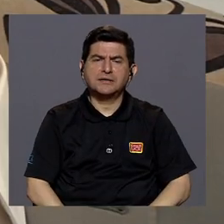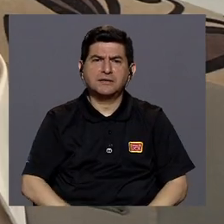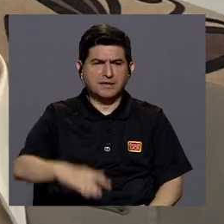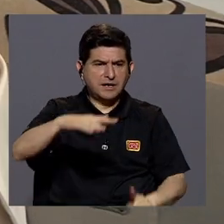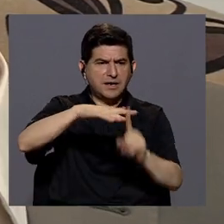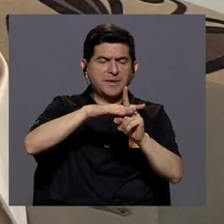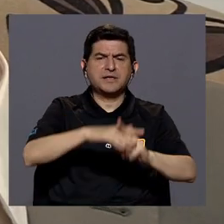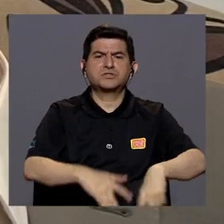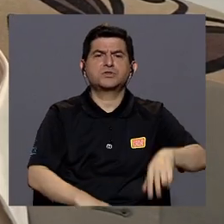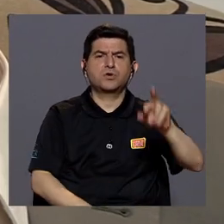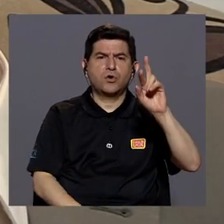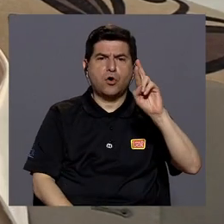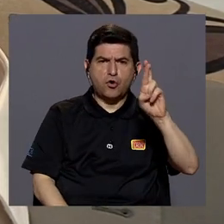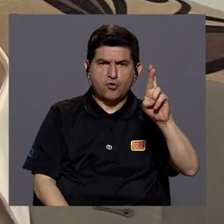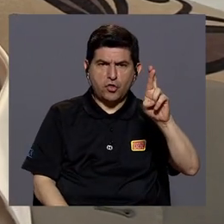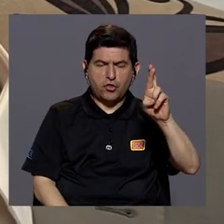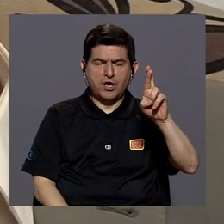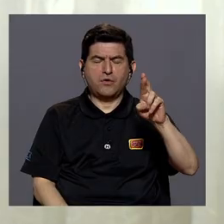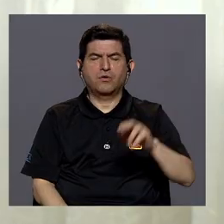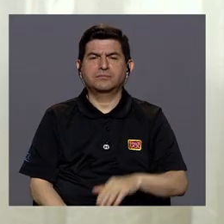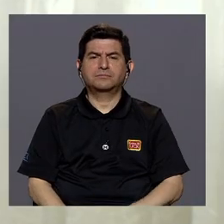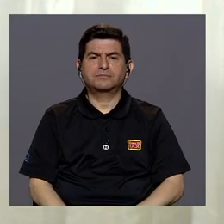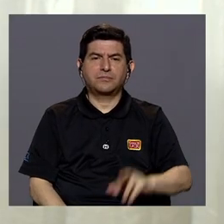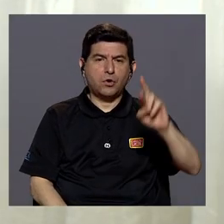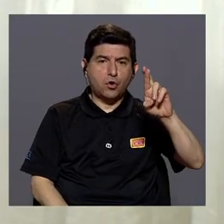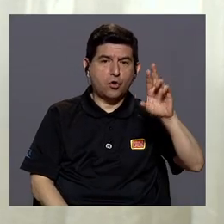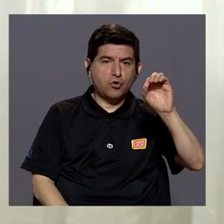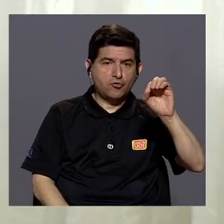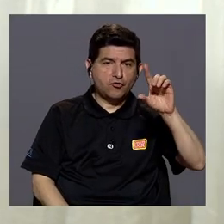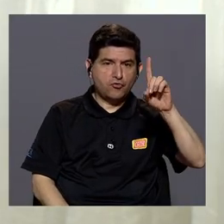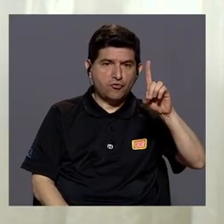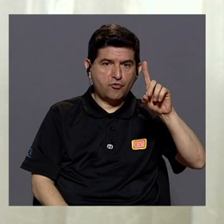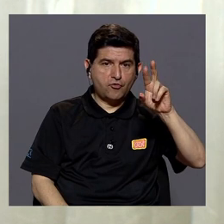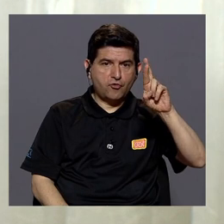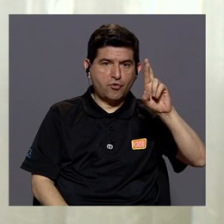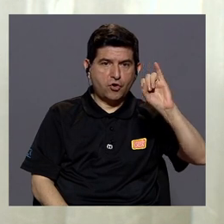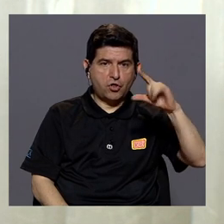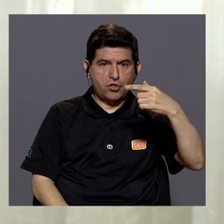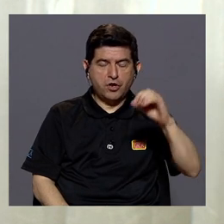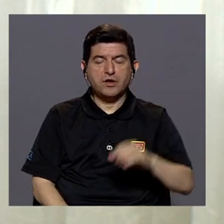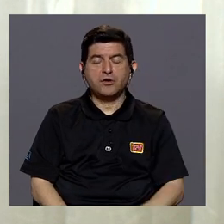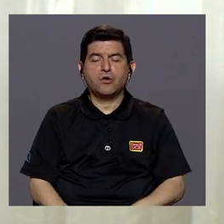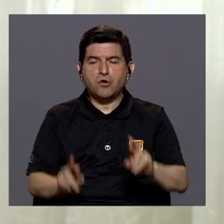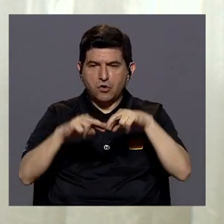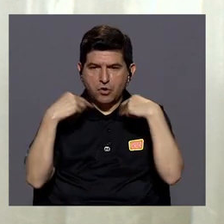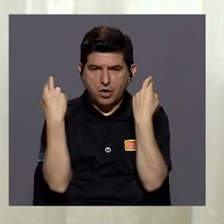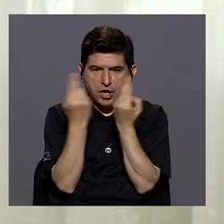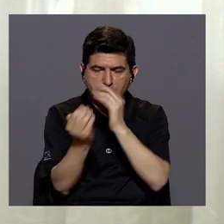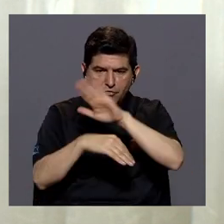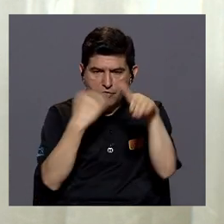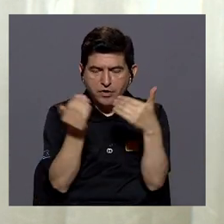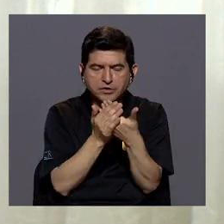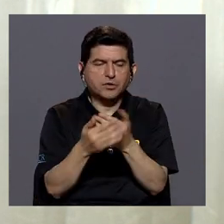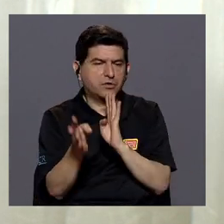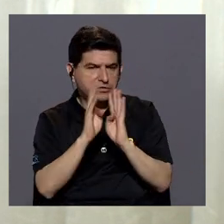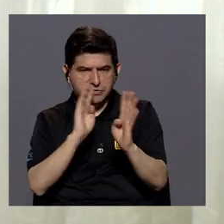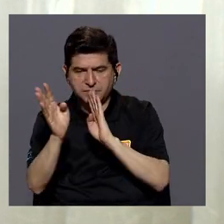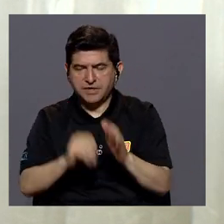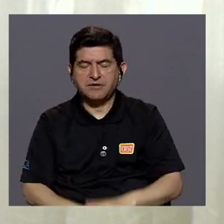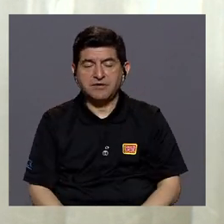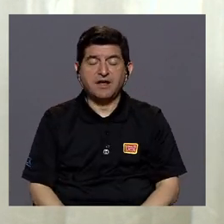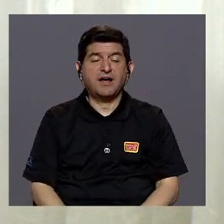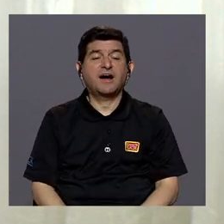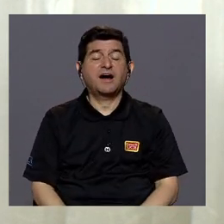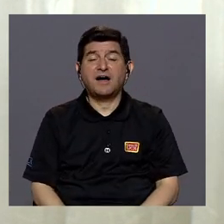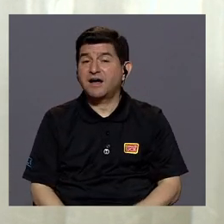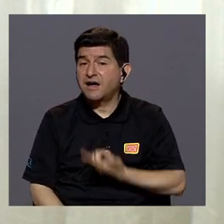al periódico. Uh-huh. Y ya no se unió a todos y nos dijo, muchachos, ¿cuál es la verdad? Que no nos han pagado